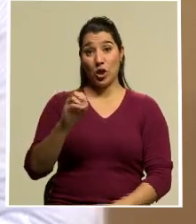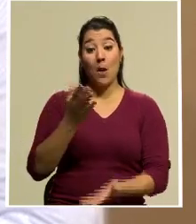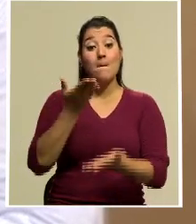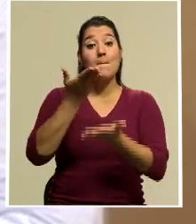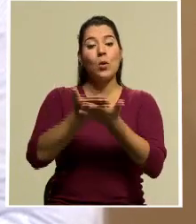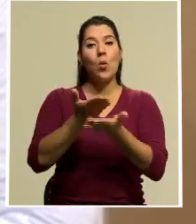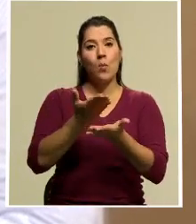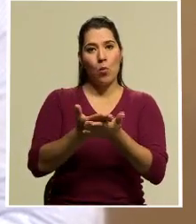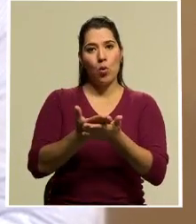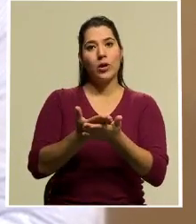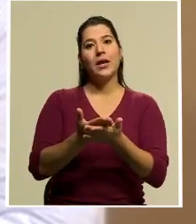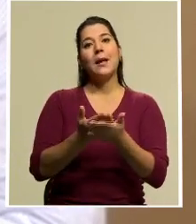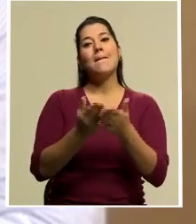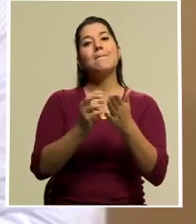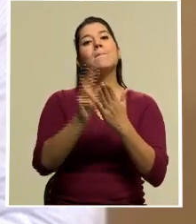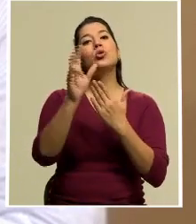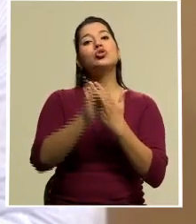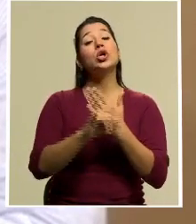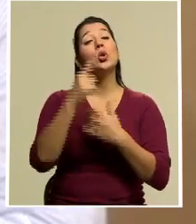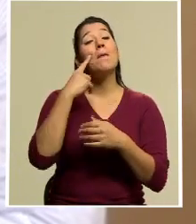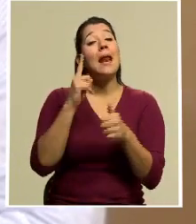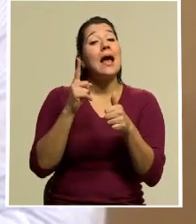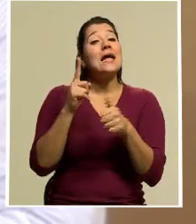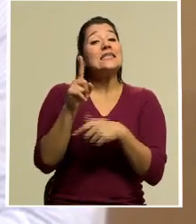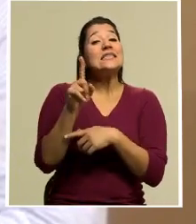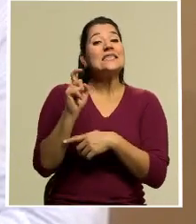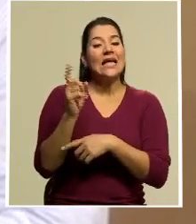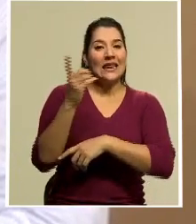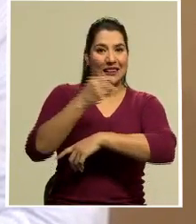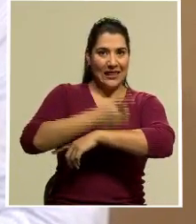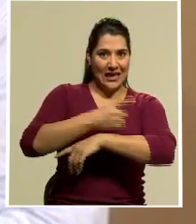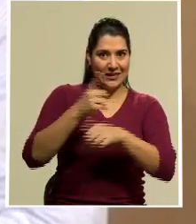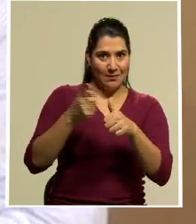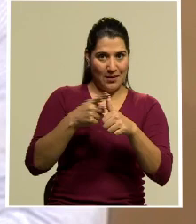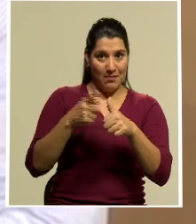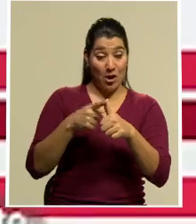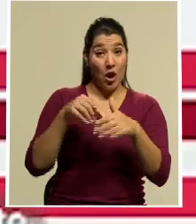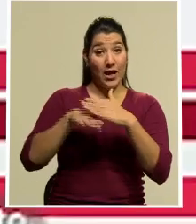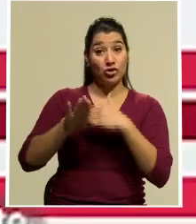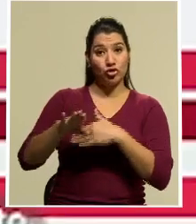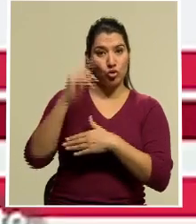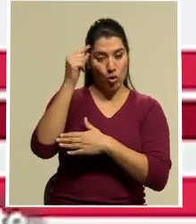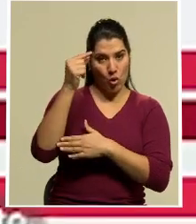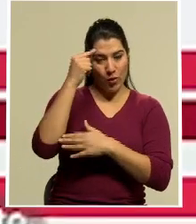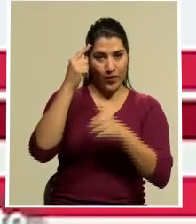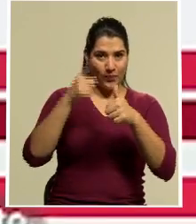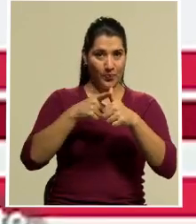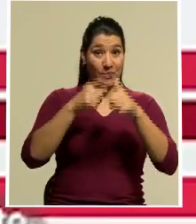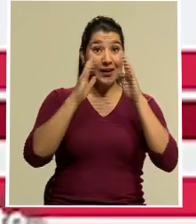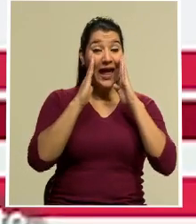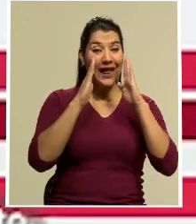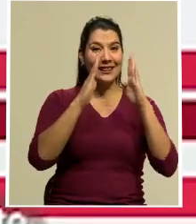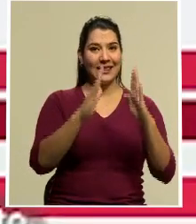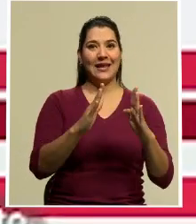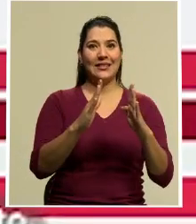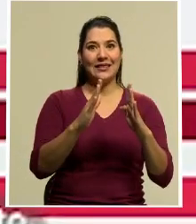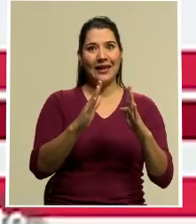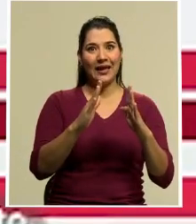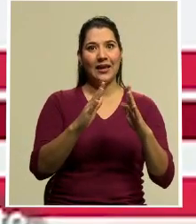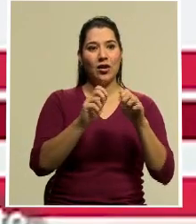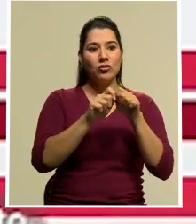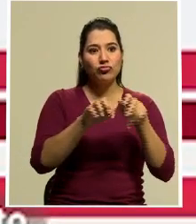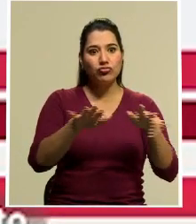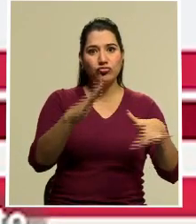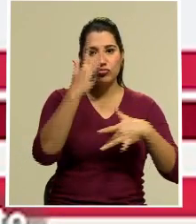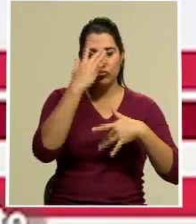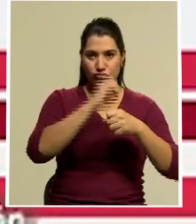de gobierno. Ese plan incluye 10 amplias medidas: atender el brote de coronavirus con eficiencia y